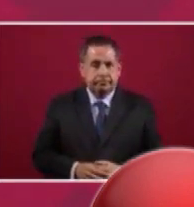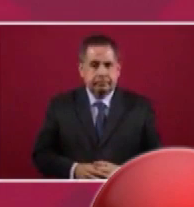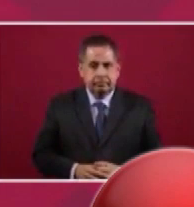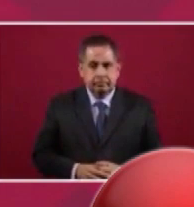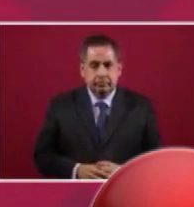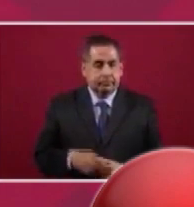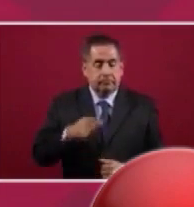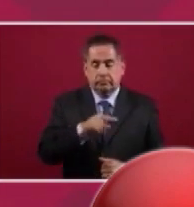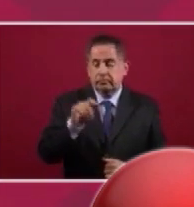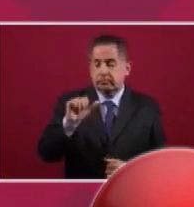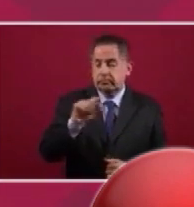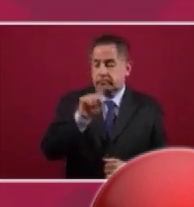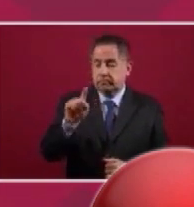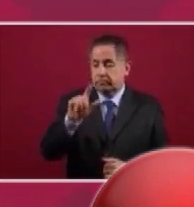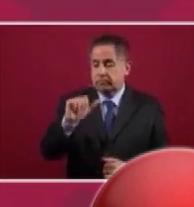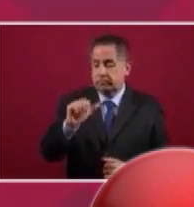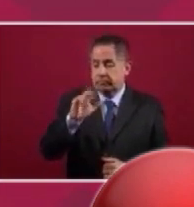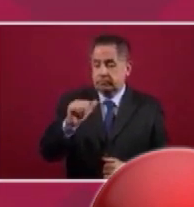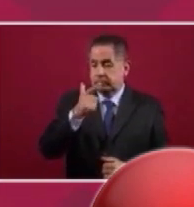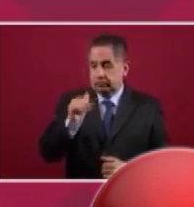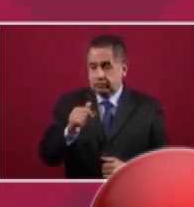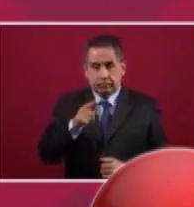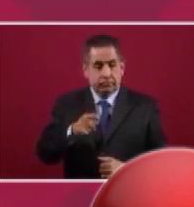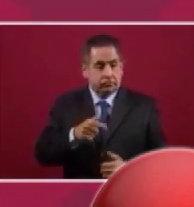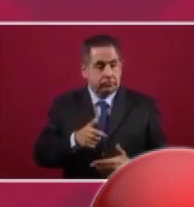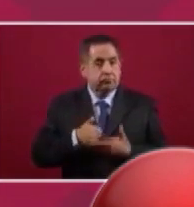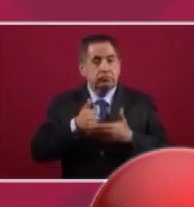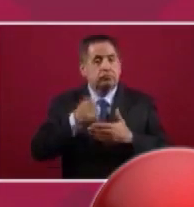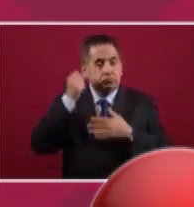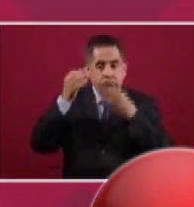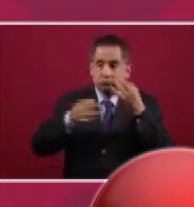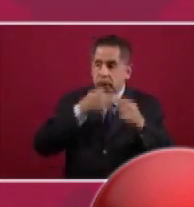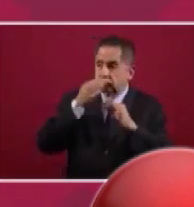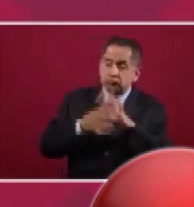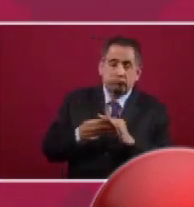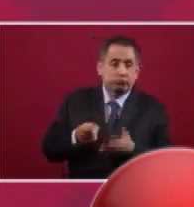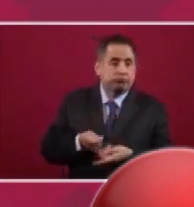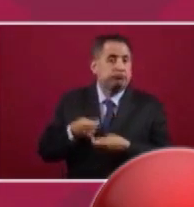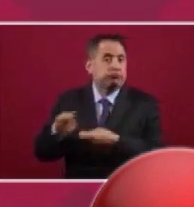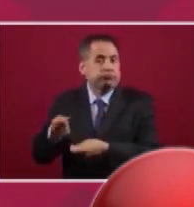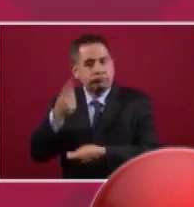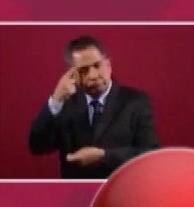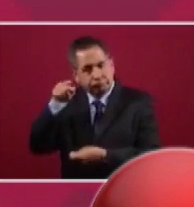Este señor Azcárraga ayudó en la campaña